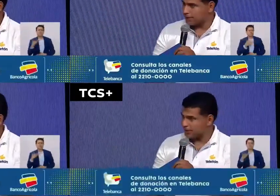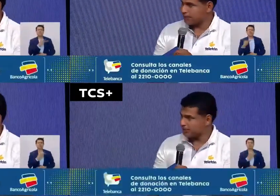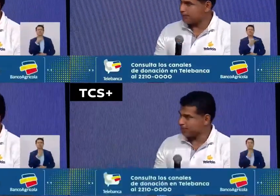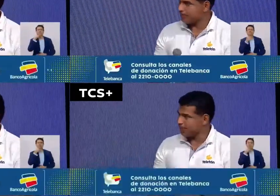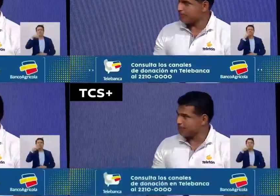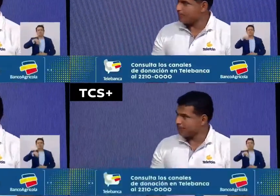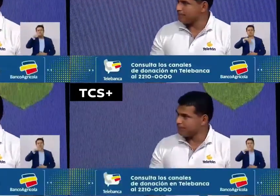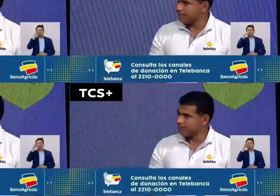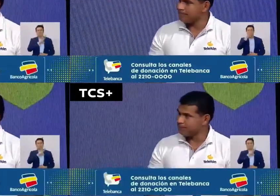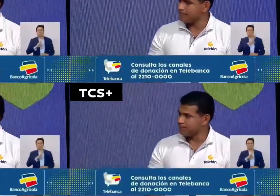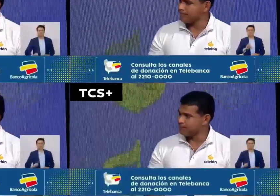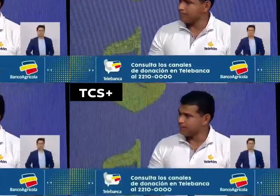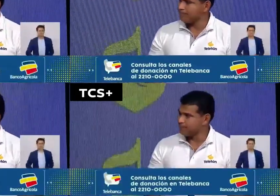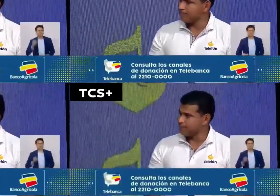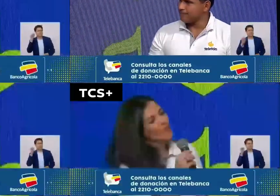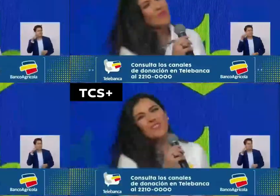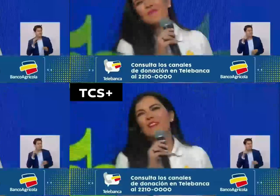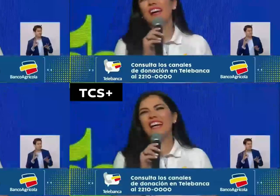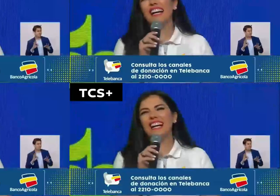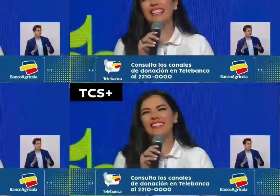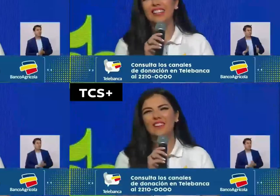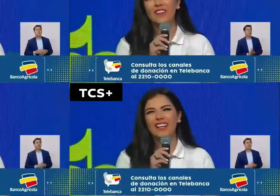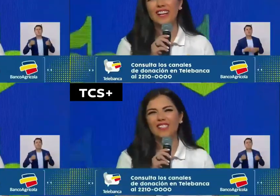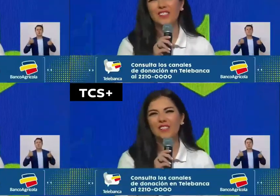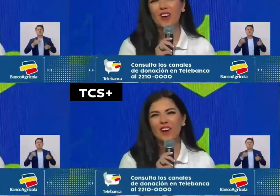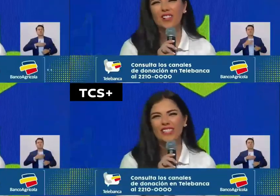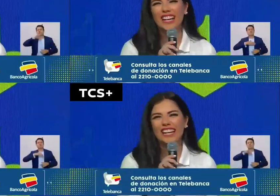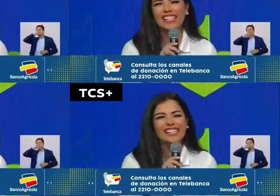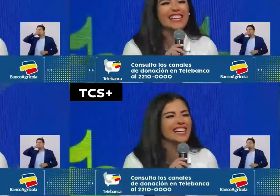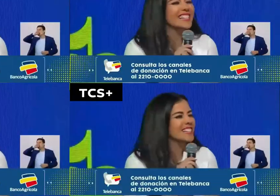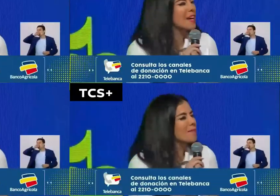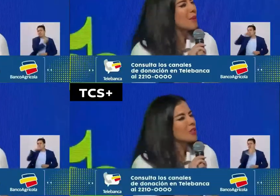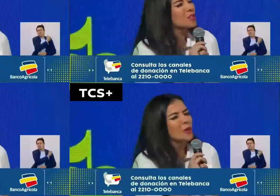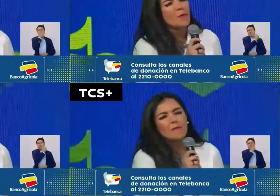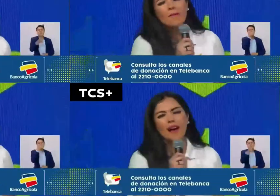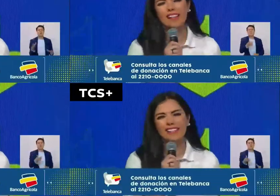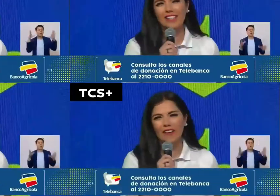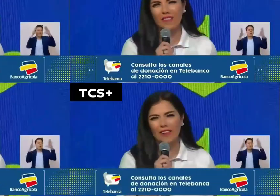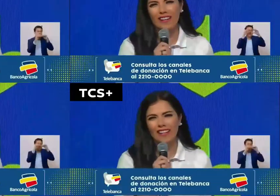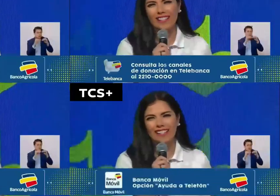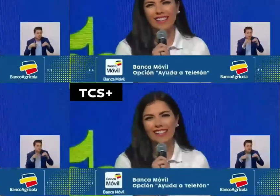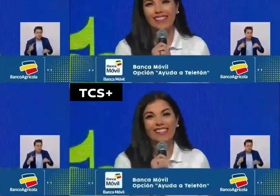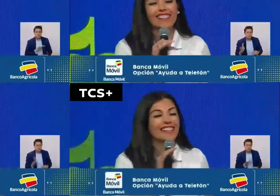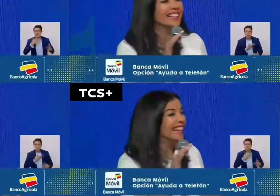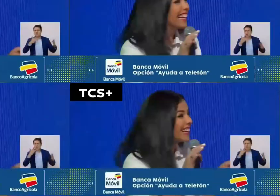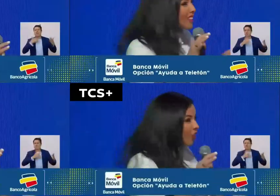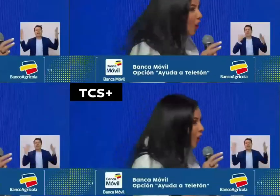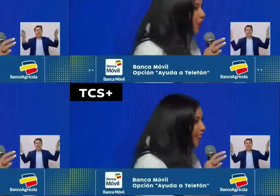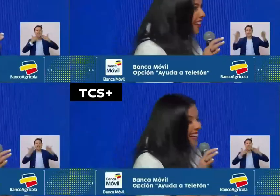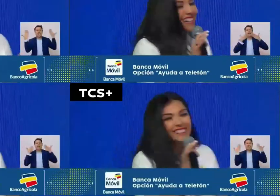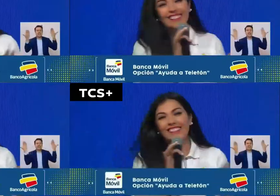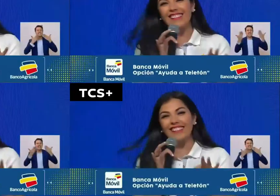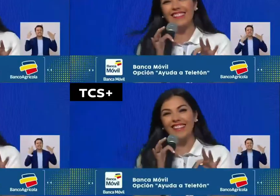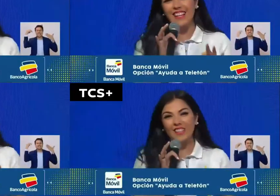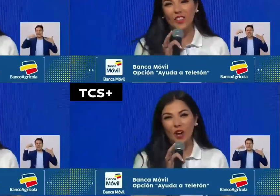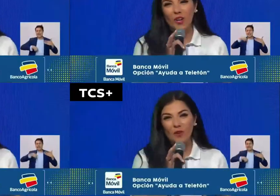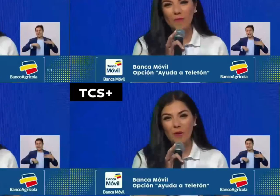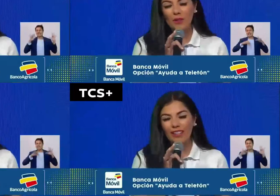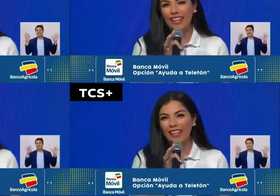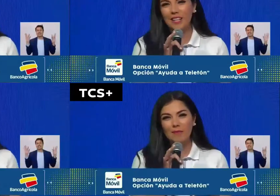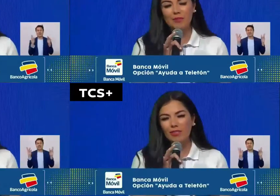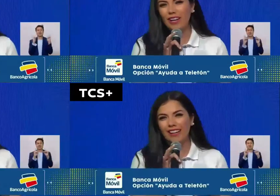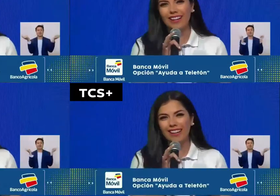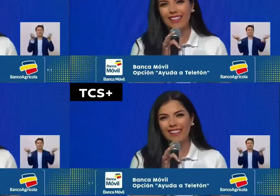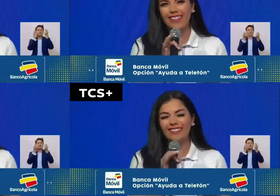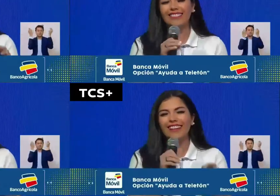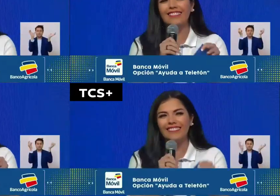este país. Así es, y bueno, me encanta. Buenas noches, y estamos más que felices desde Teletón. Desde Teletón,